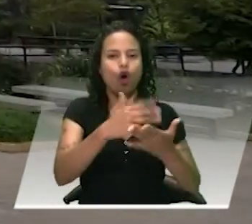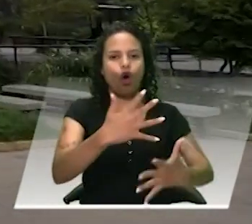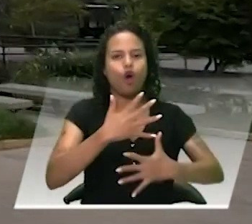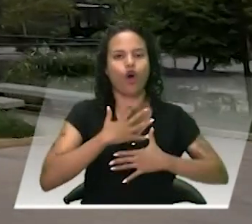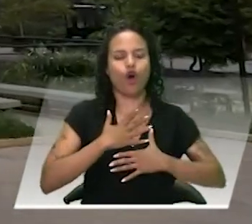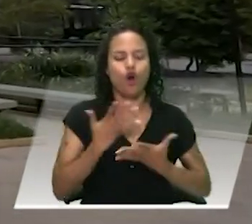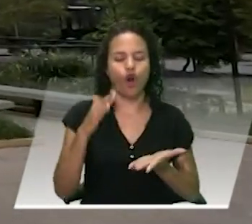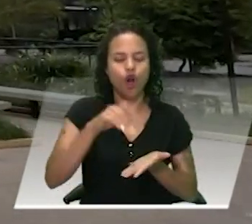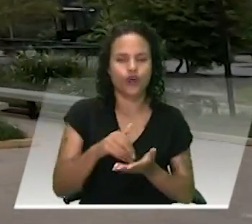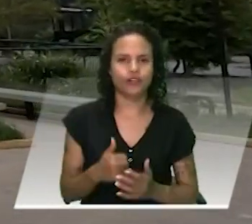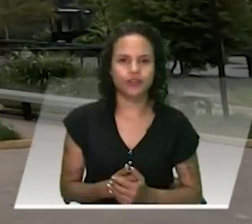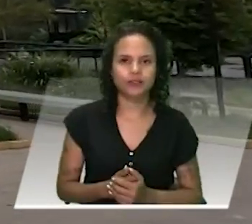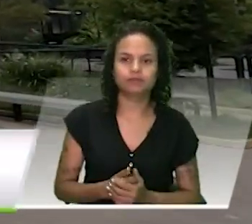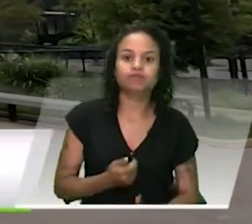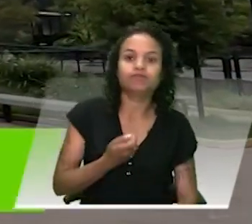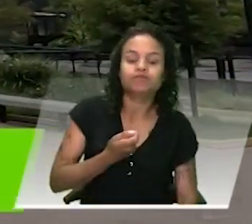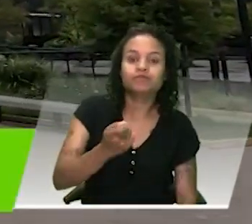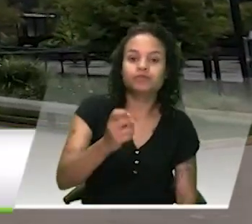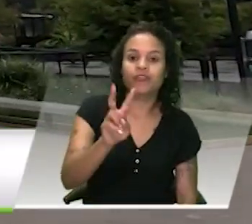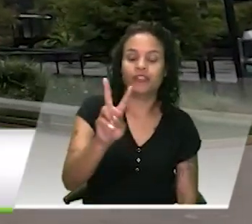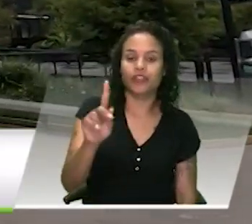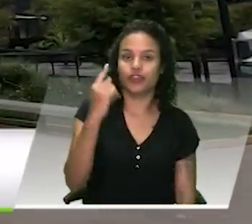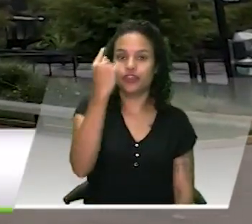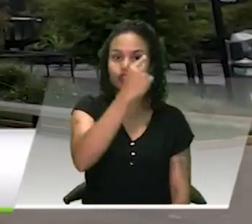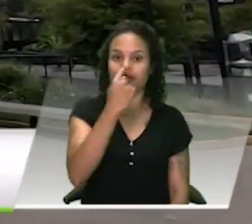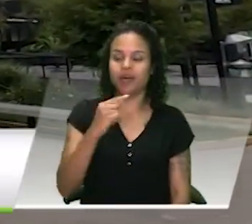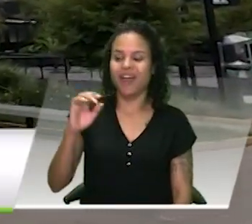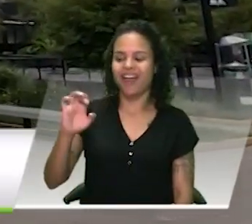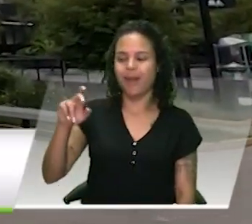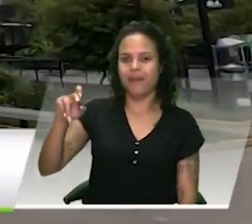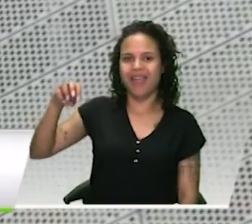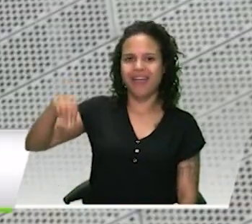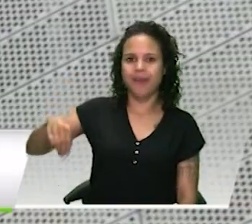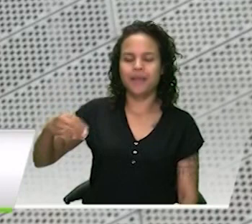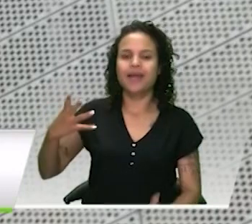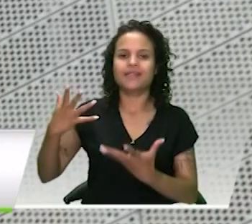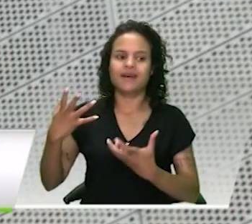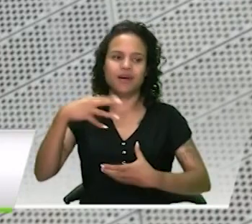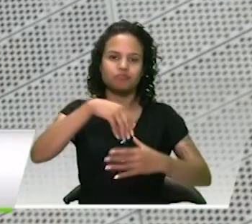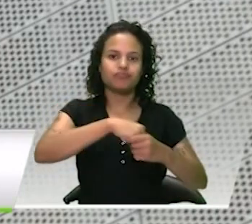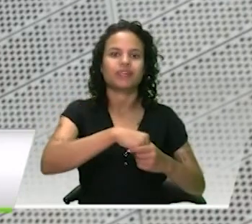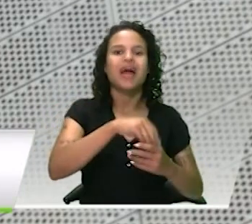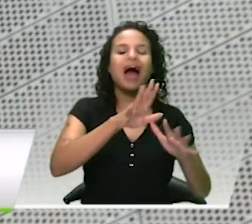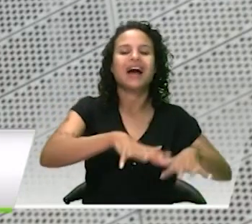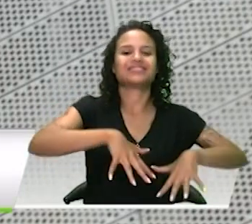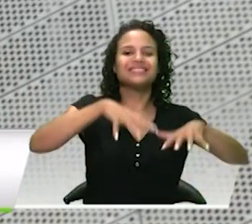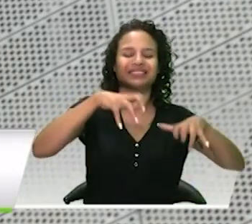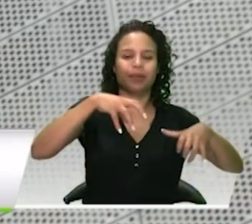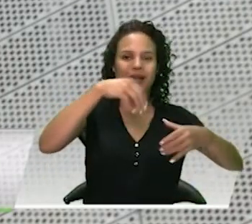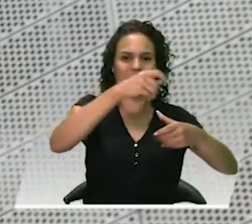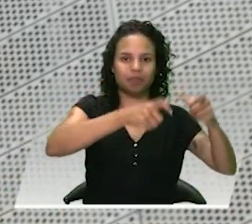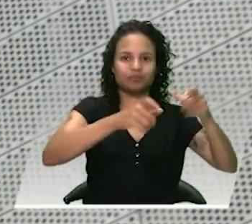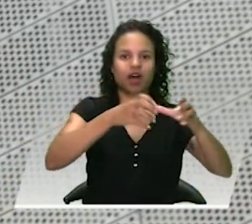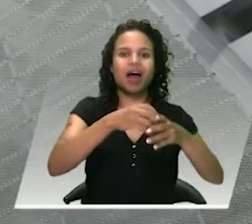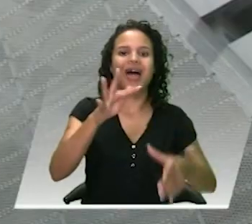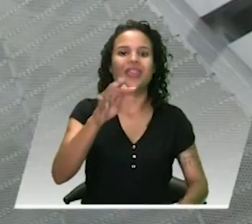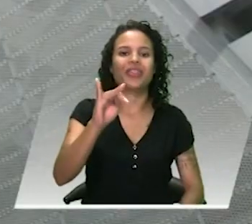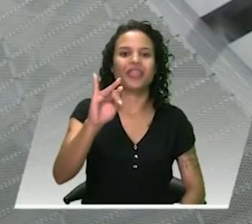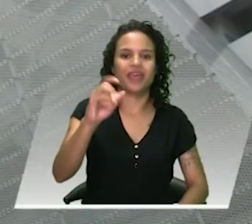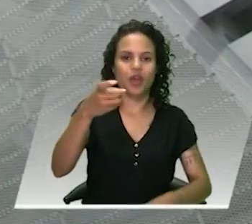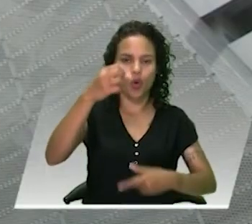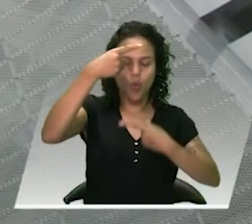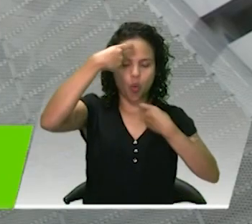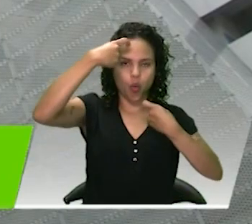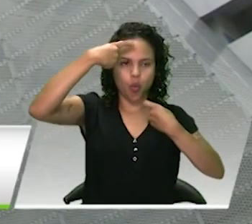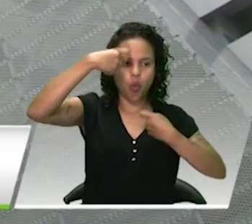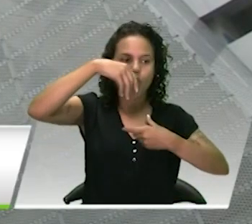El próximo 21 de septiembre, EPM buscará pujar en la asamblea de accionistas de Tigo para recuperar el control que no tiene de la